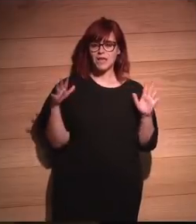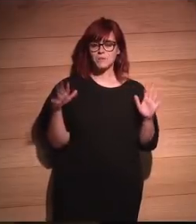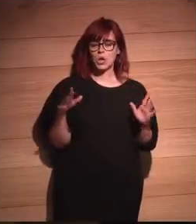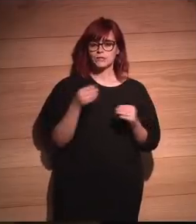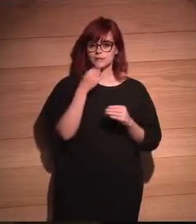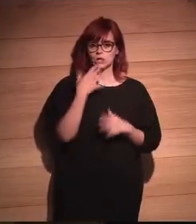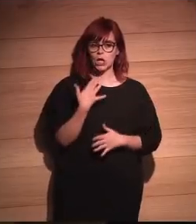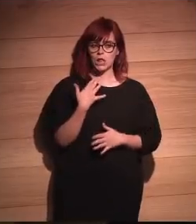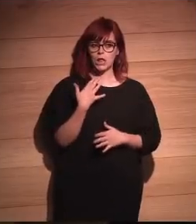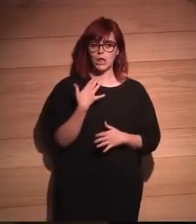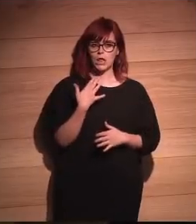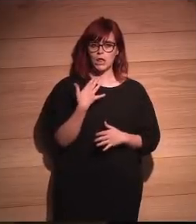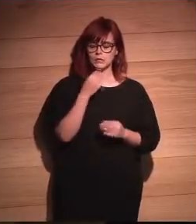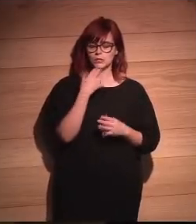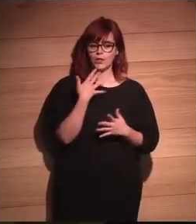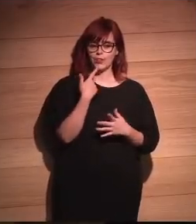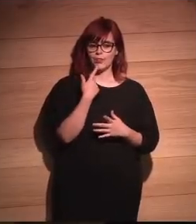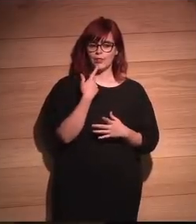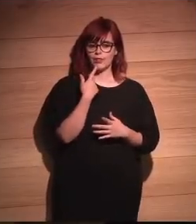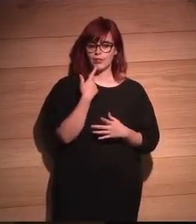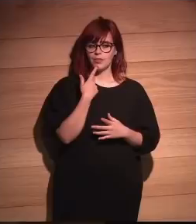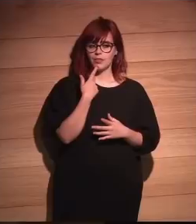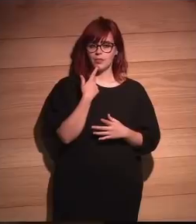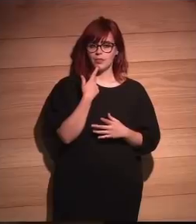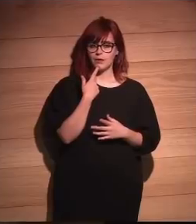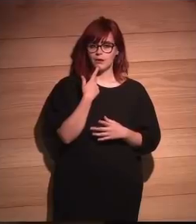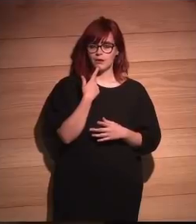una historia que termina diciendo